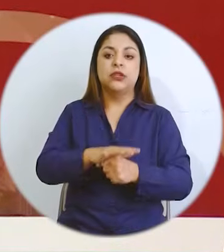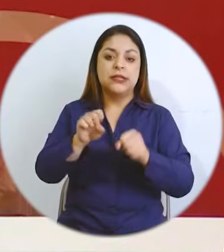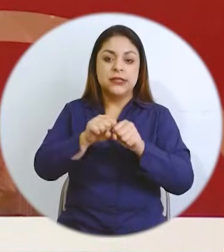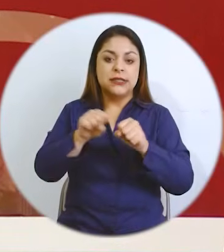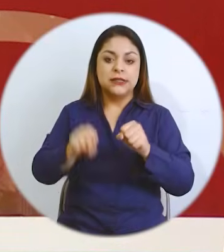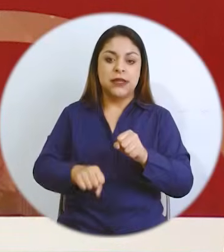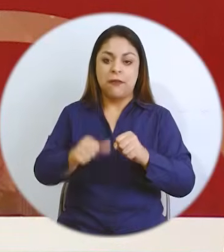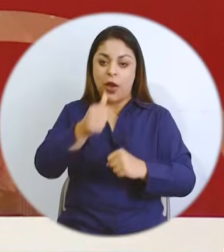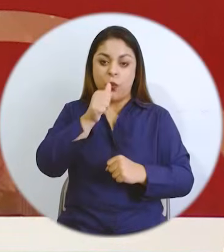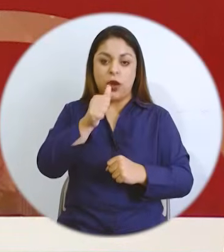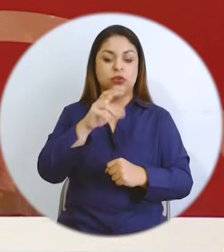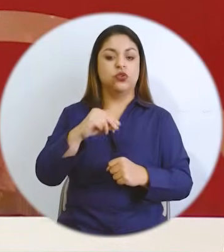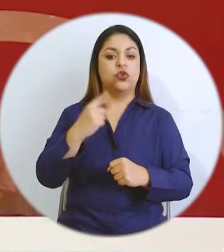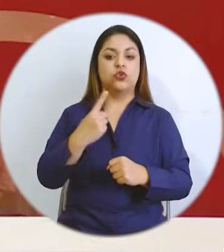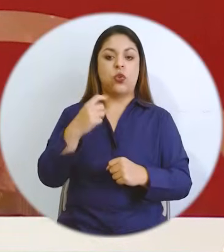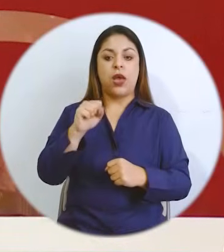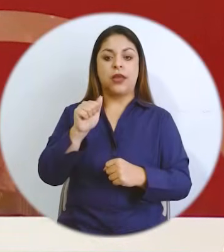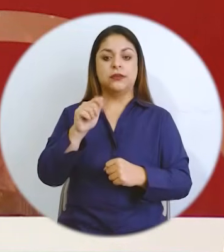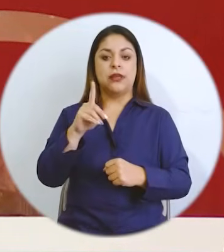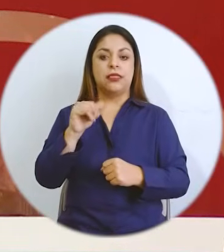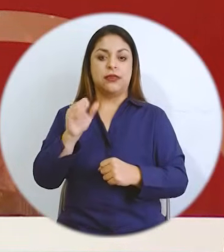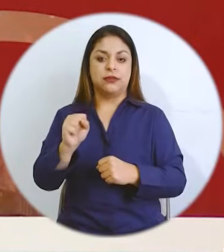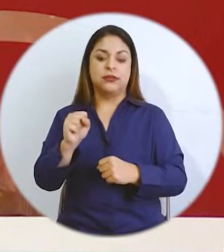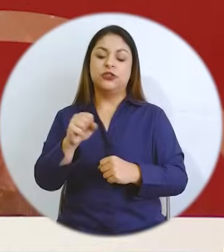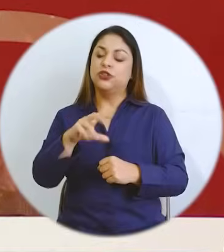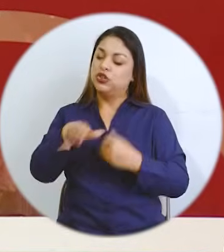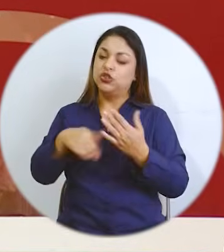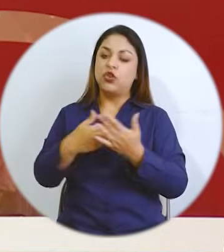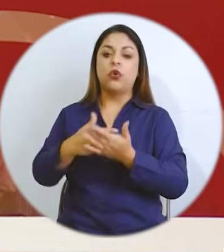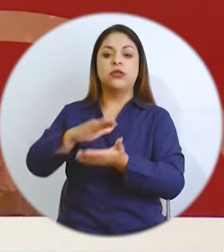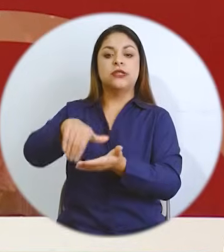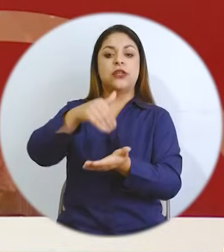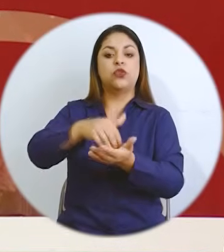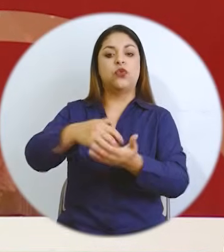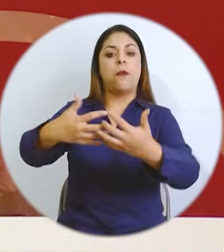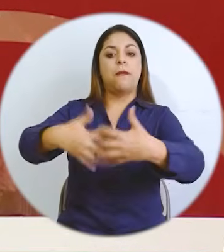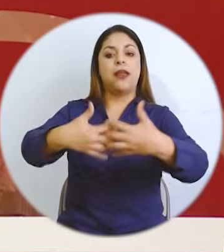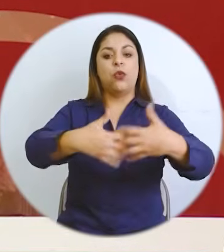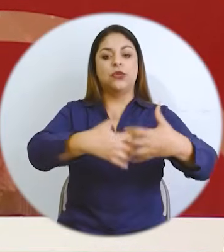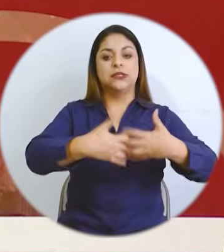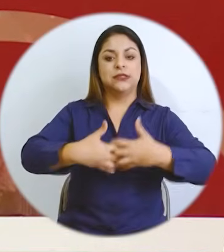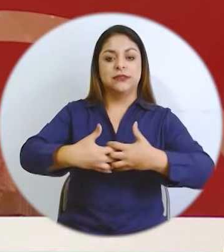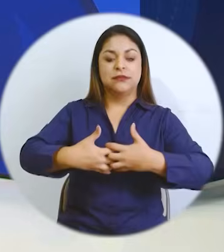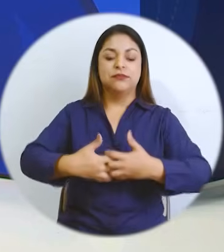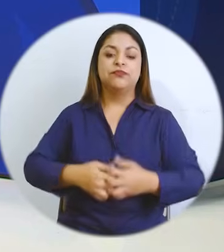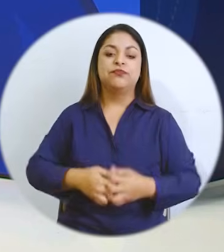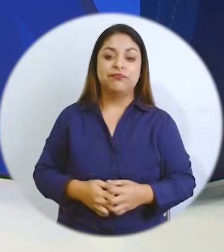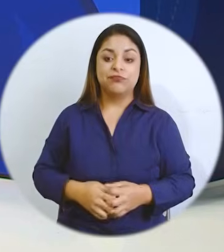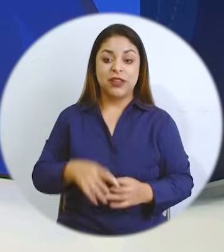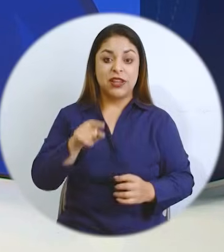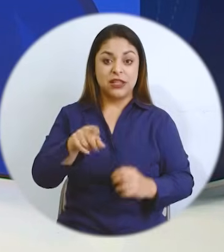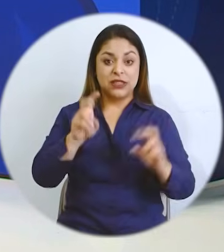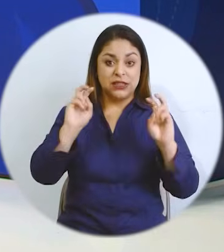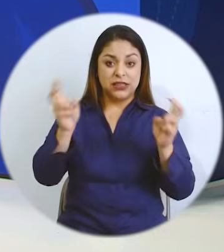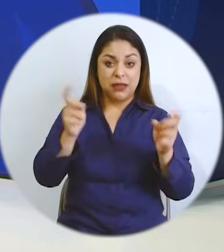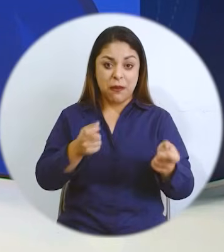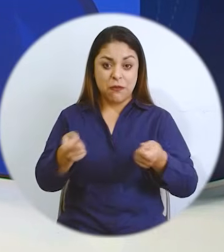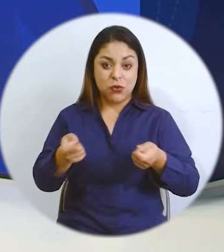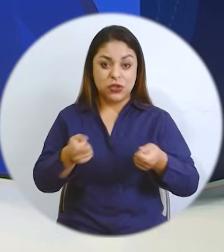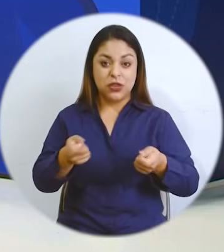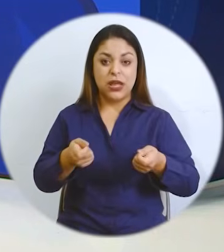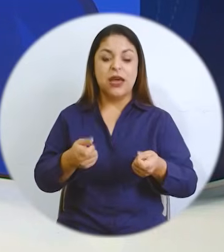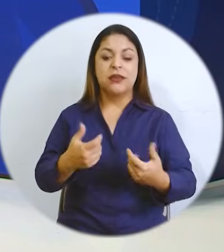pone muchísima presión sobre los sistemas de acueductos, no solamente asadas, sino de todos los entes operadores. Sí, en este tema